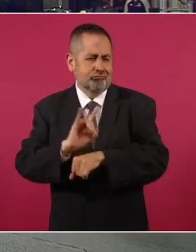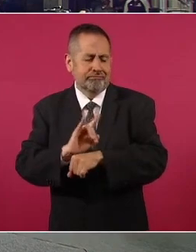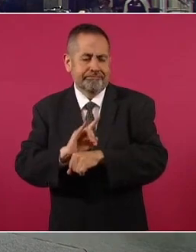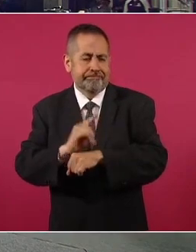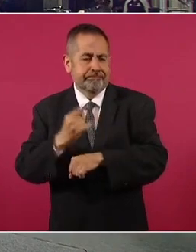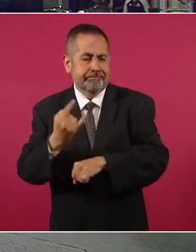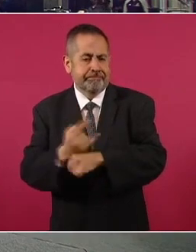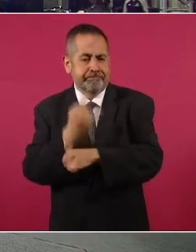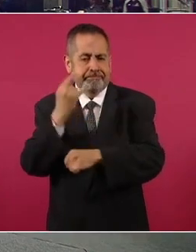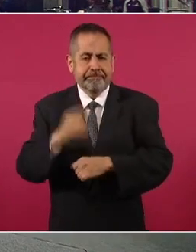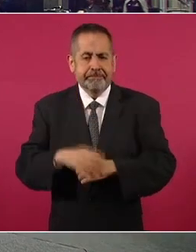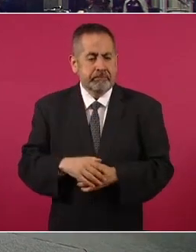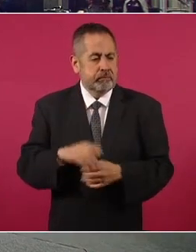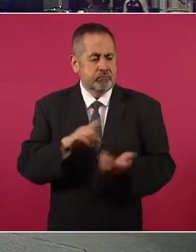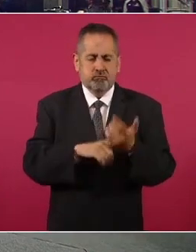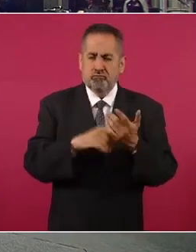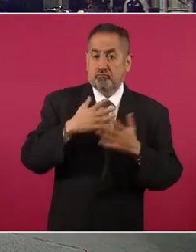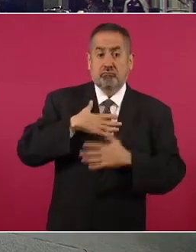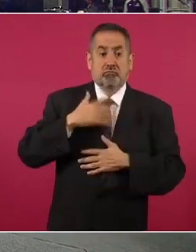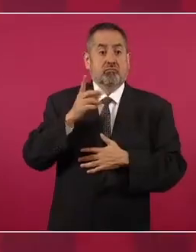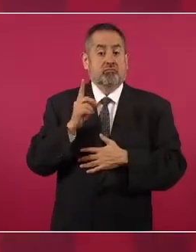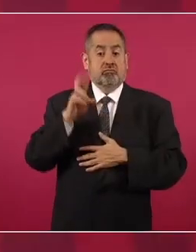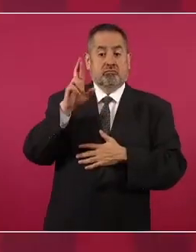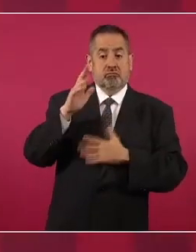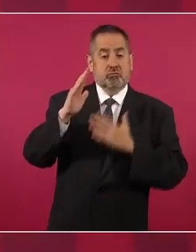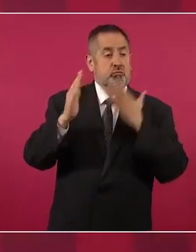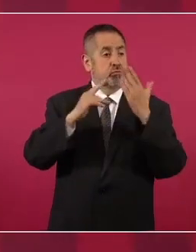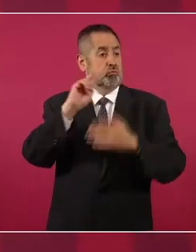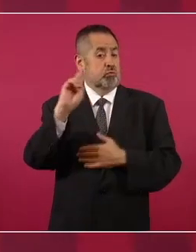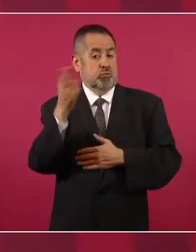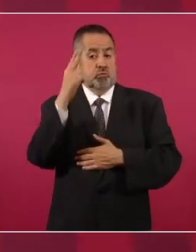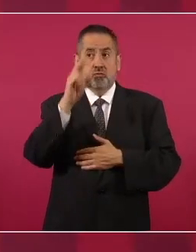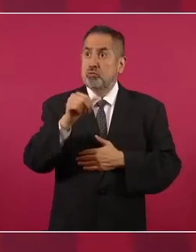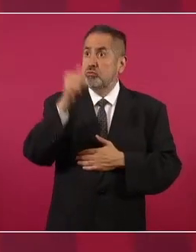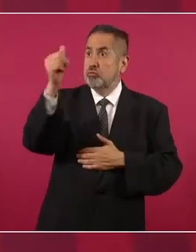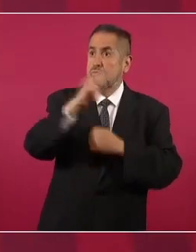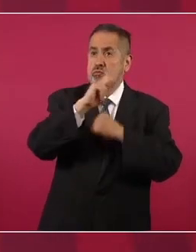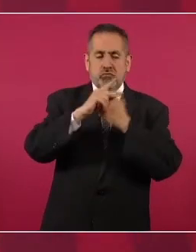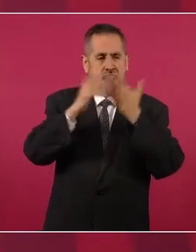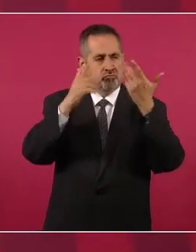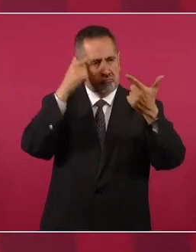bien formados, doctores de universidades del extranjero,